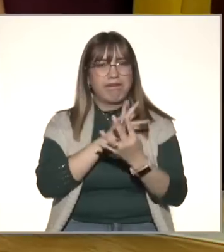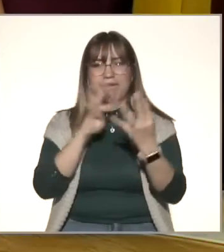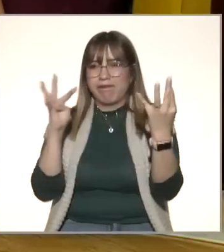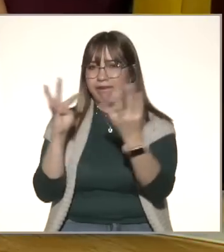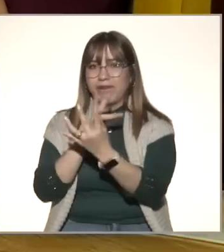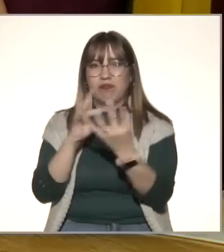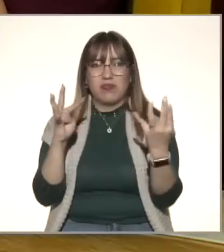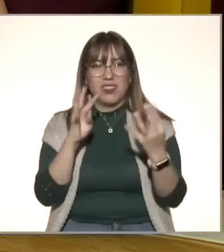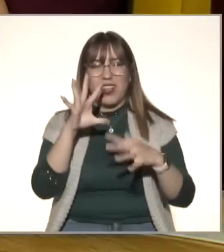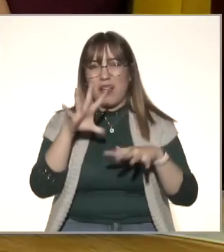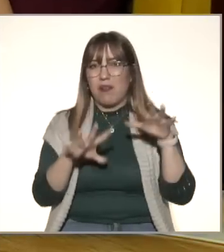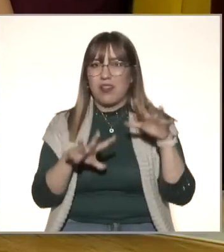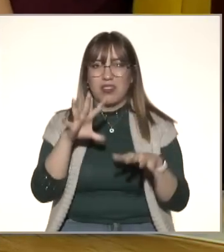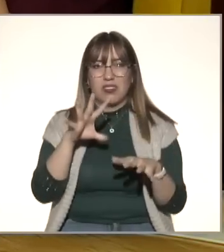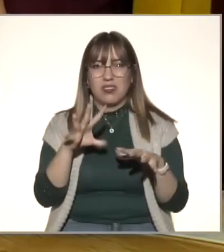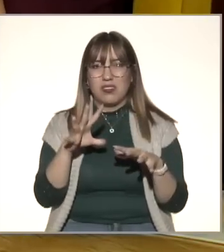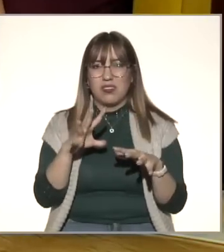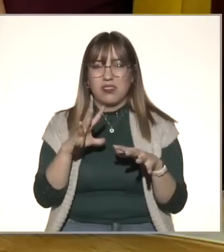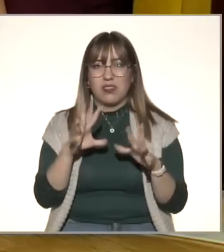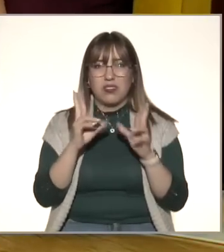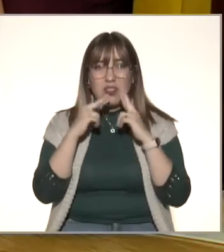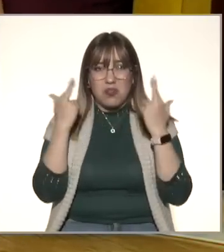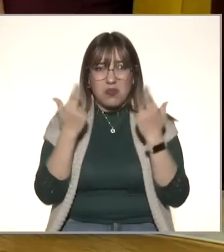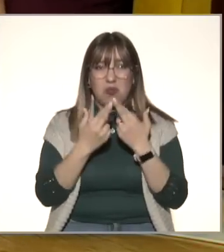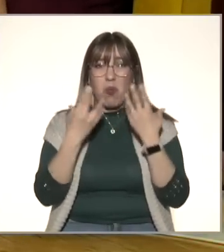en donde ya no es posible tener una reunión